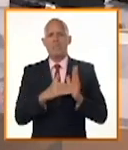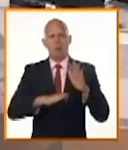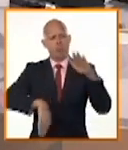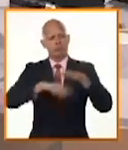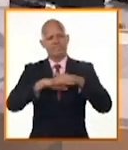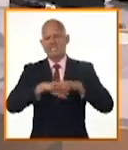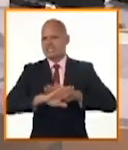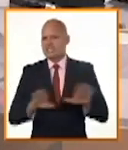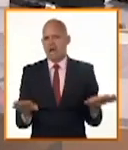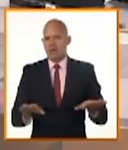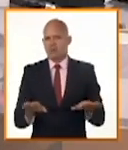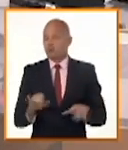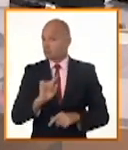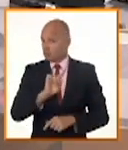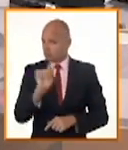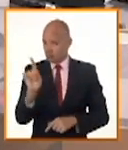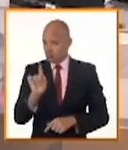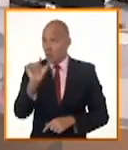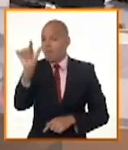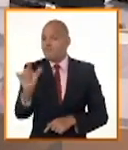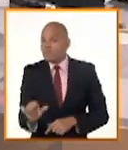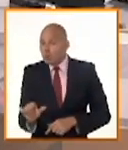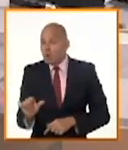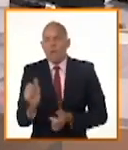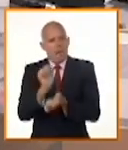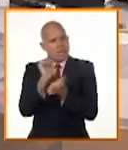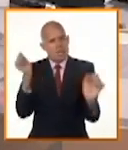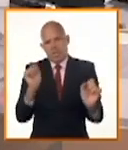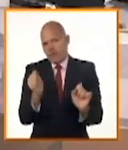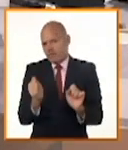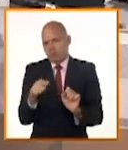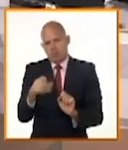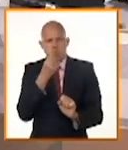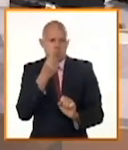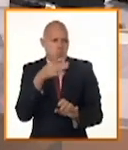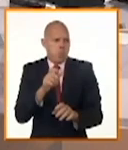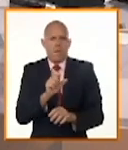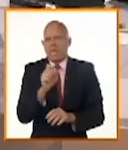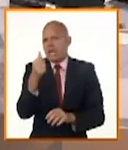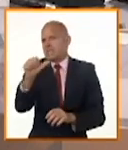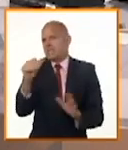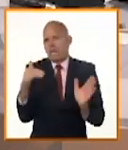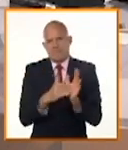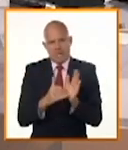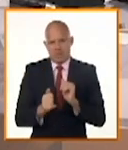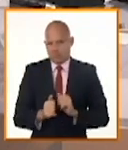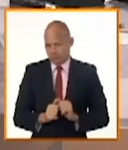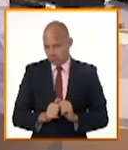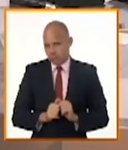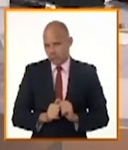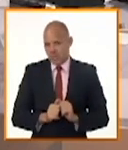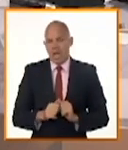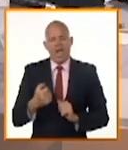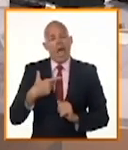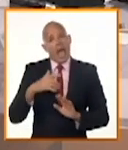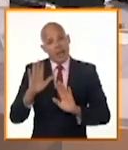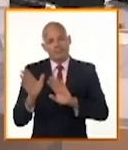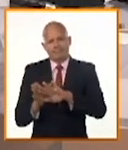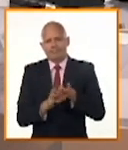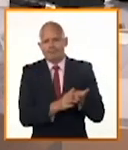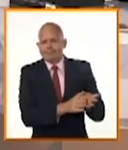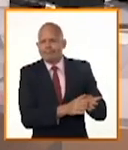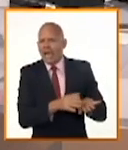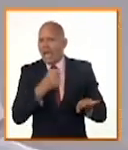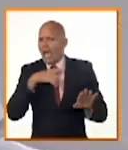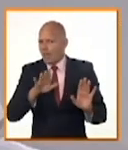con cinco mil pesos en efectivo y a lo mejor los servicios que tiene que contratar es el mismo día rebasan con crece eso cómo hacerlo bueno es